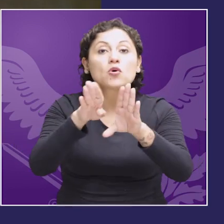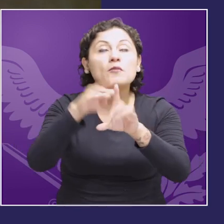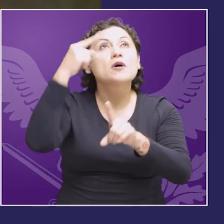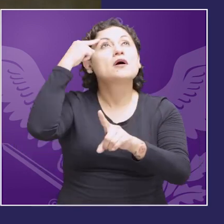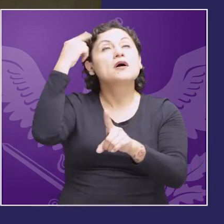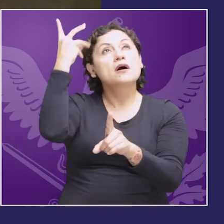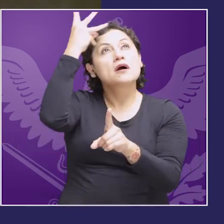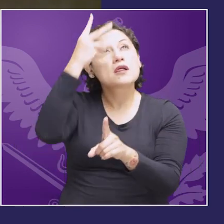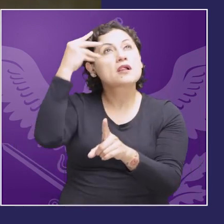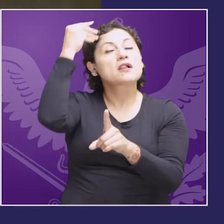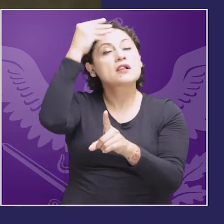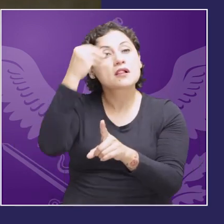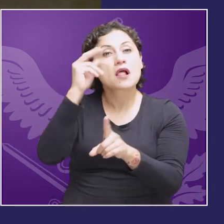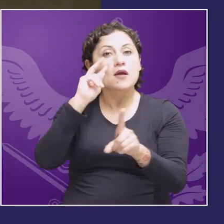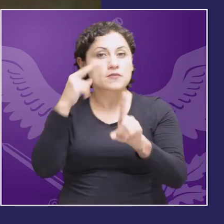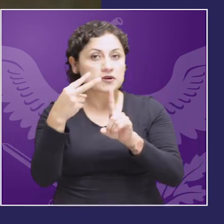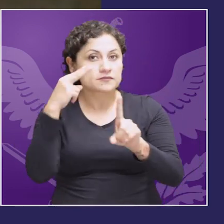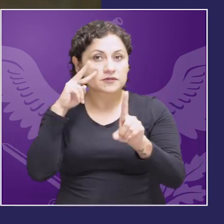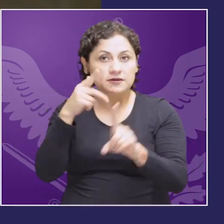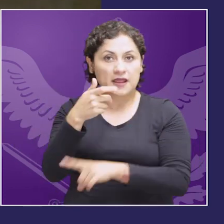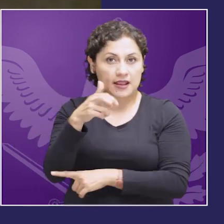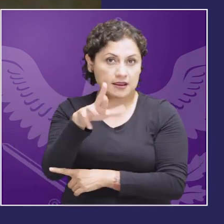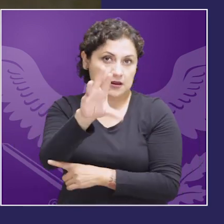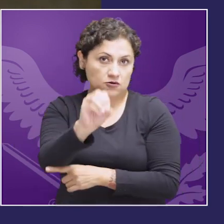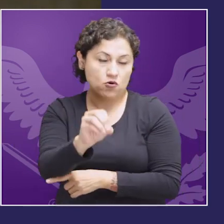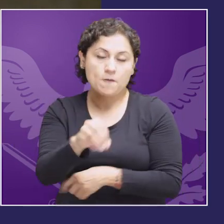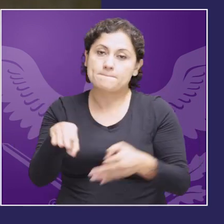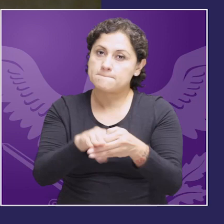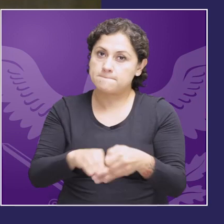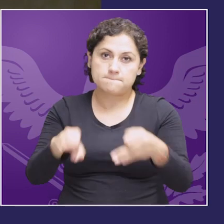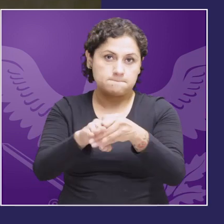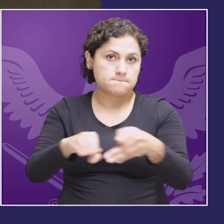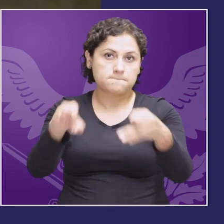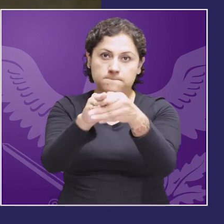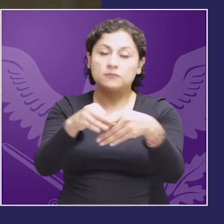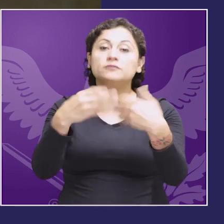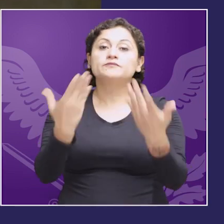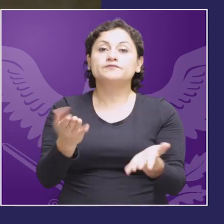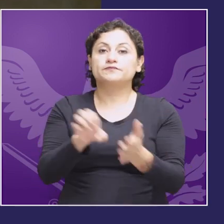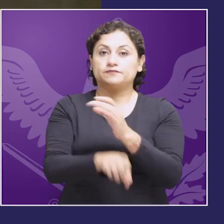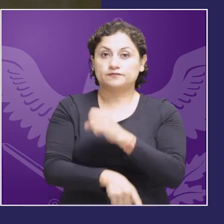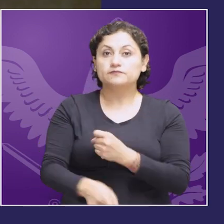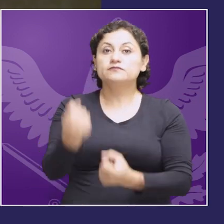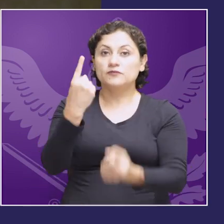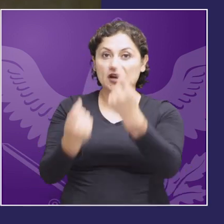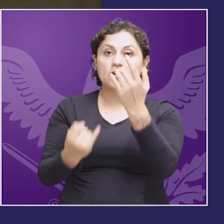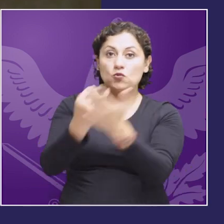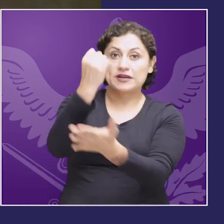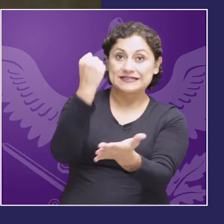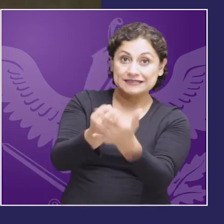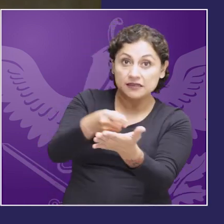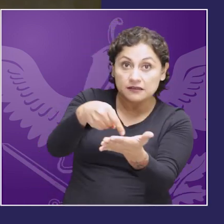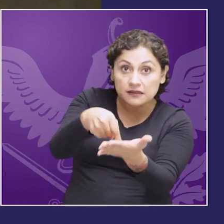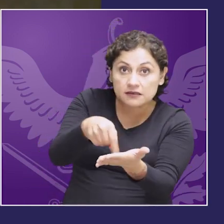una explicación constante de todo lo que implica juzgar con perspectiva de género. Todavía